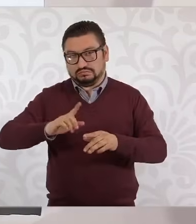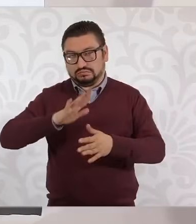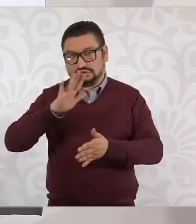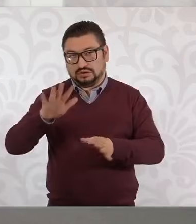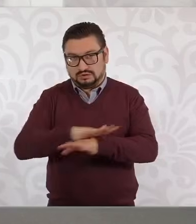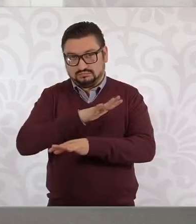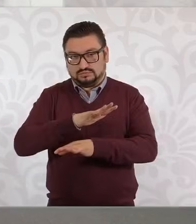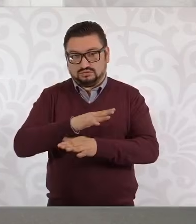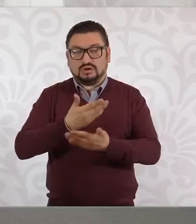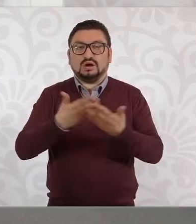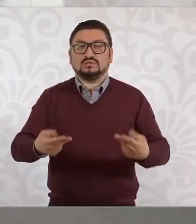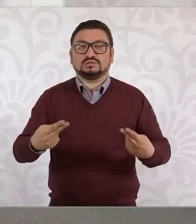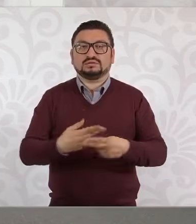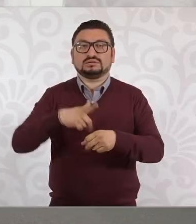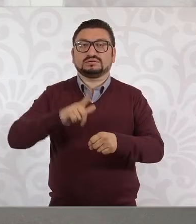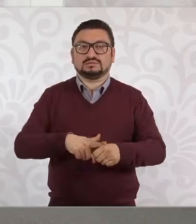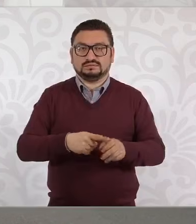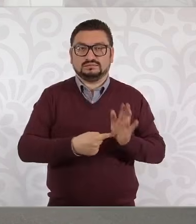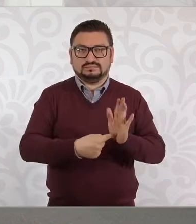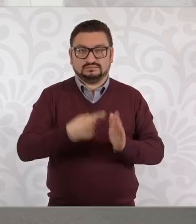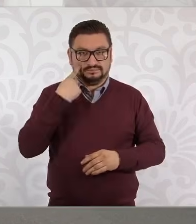Ahora pon la de nacional.